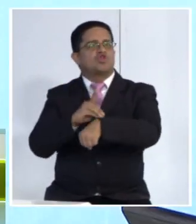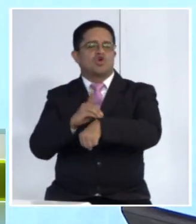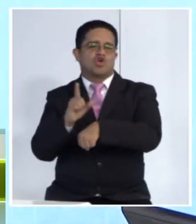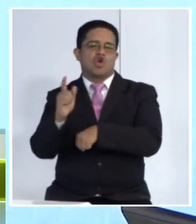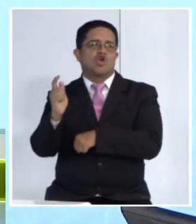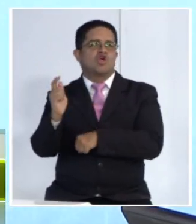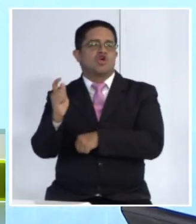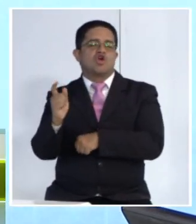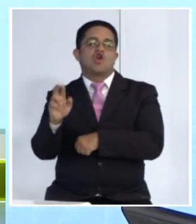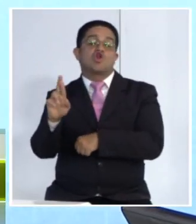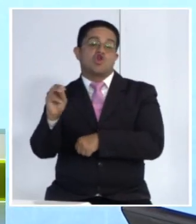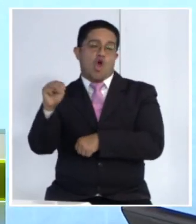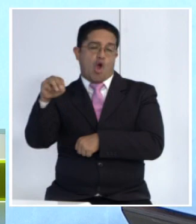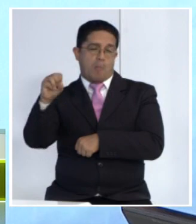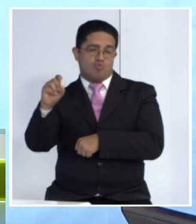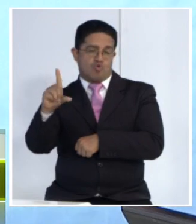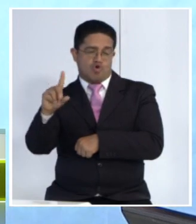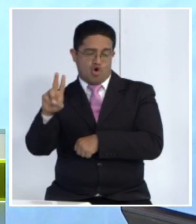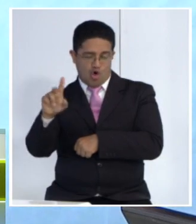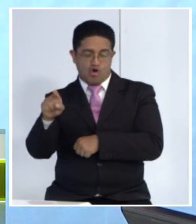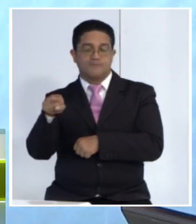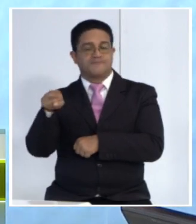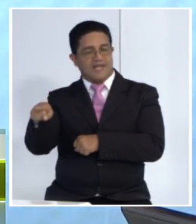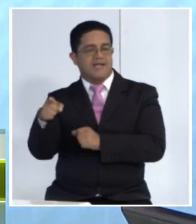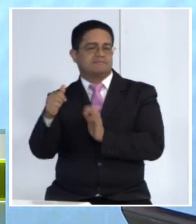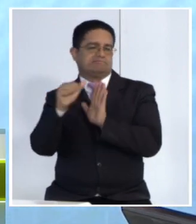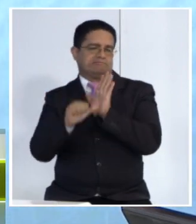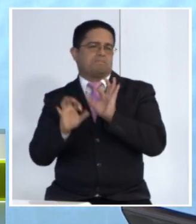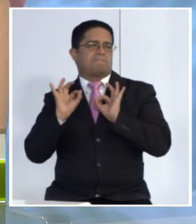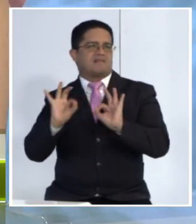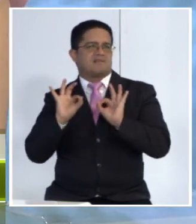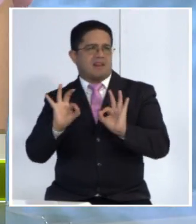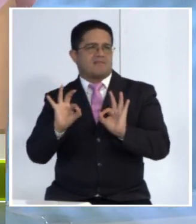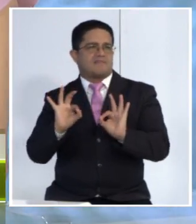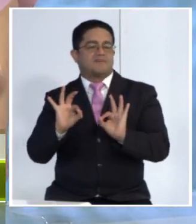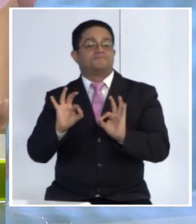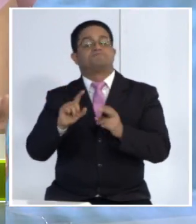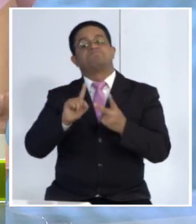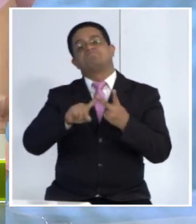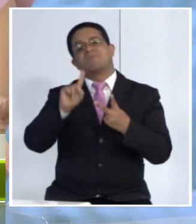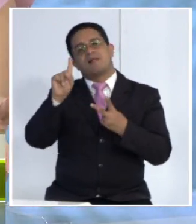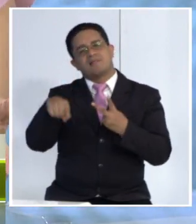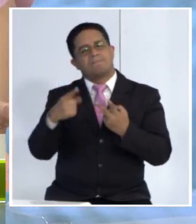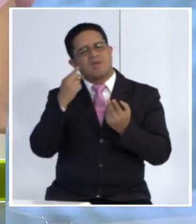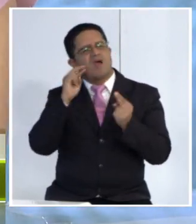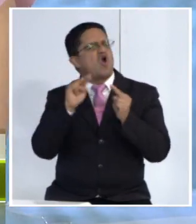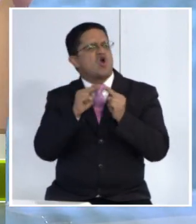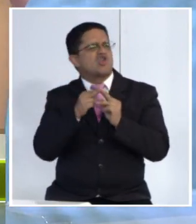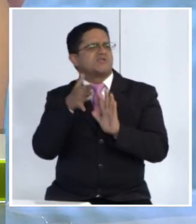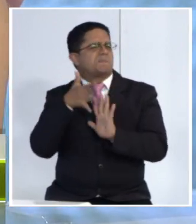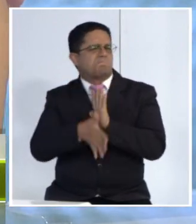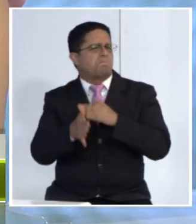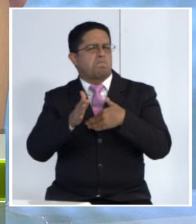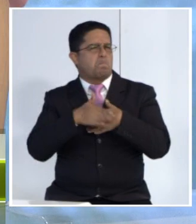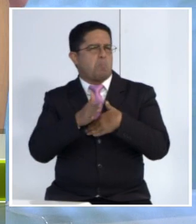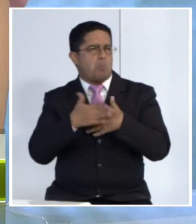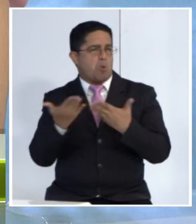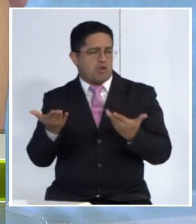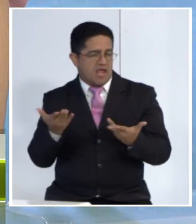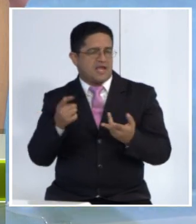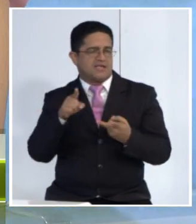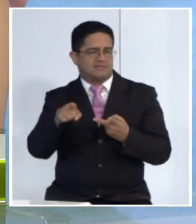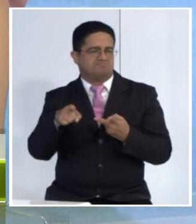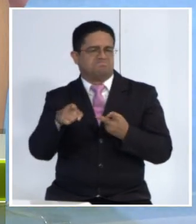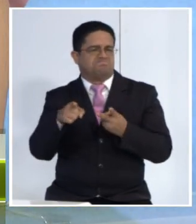es cirujano bucomaxilofacial, y vamos a abordar sobre este tema. Además de conocer de qué se trata, como lo veíamos en la parte anterior, sobre